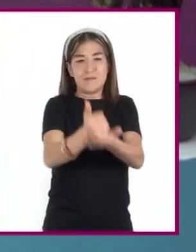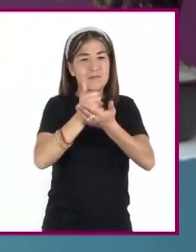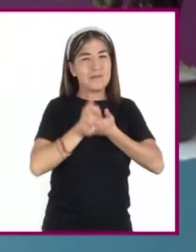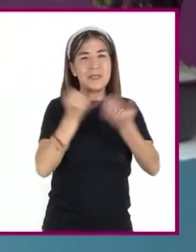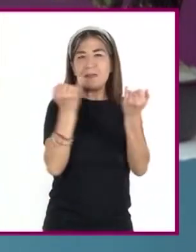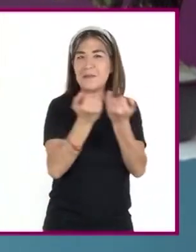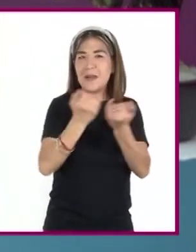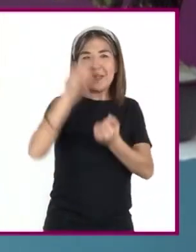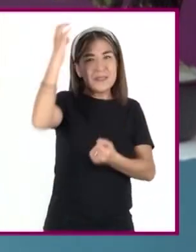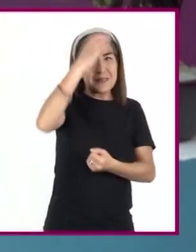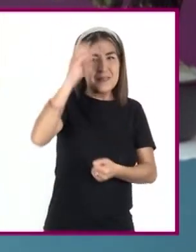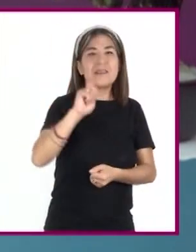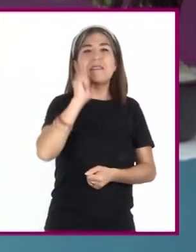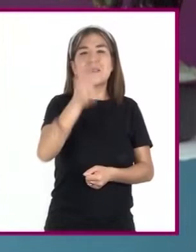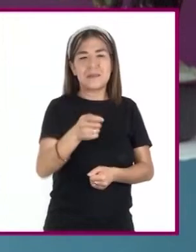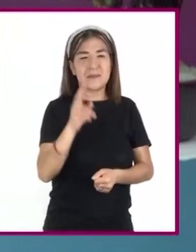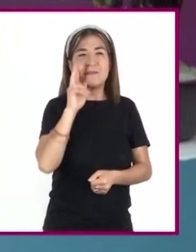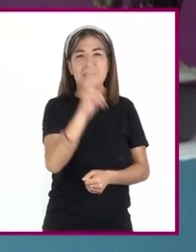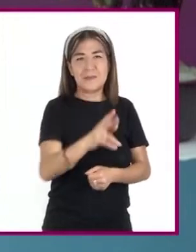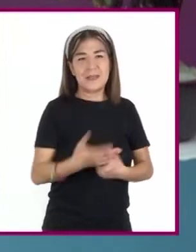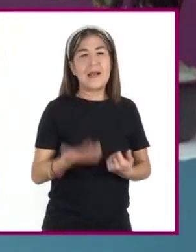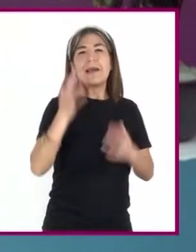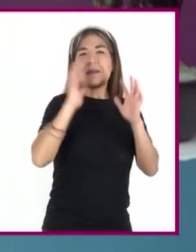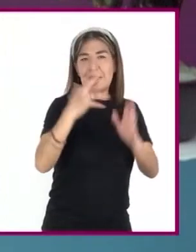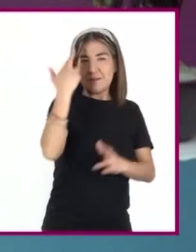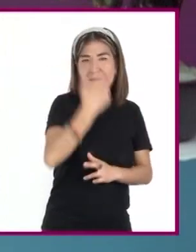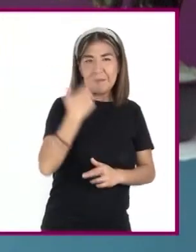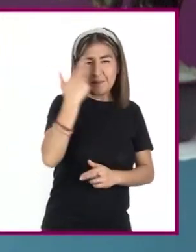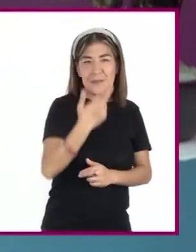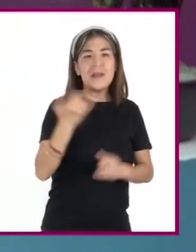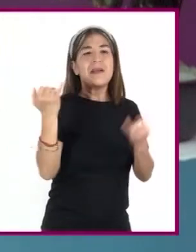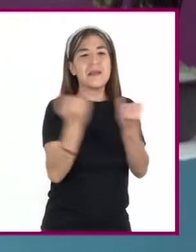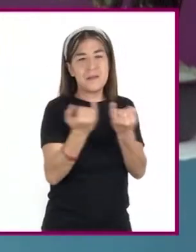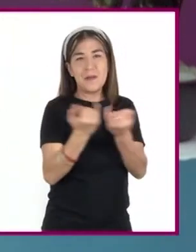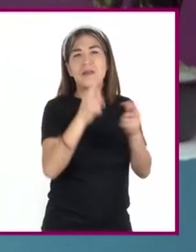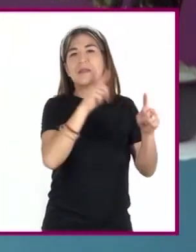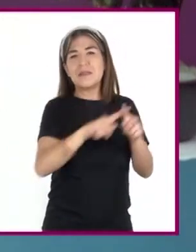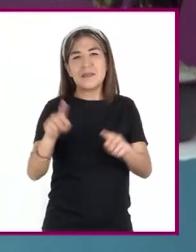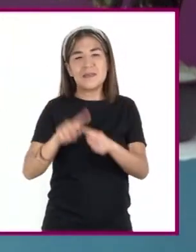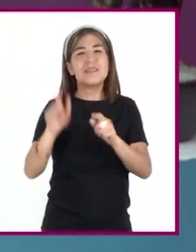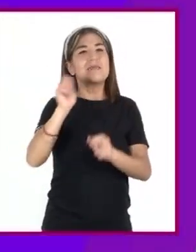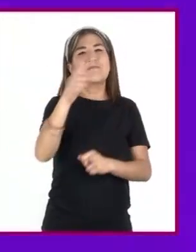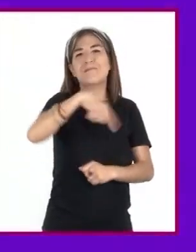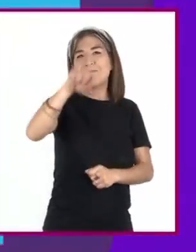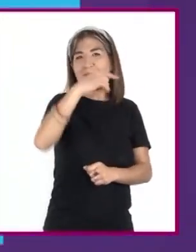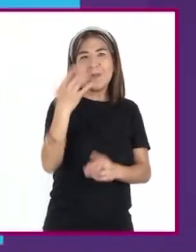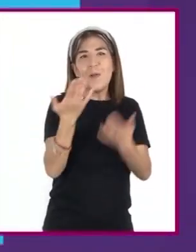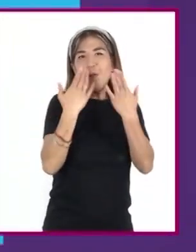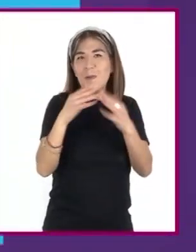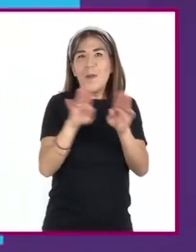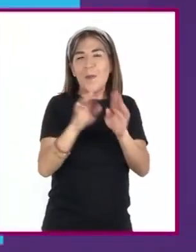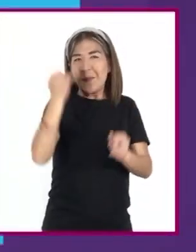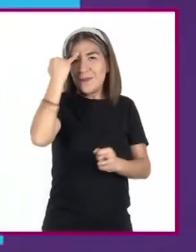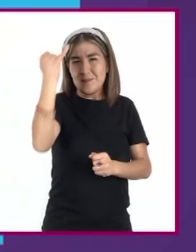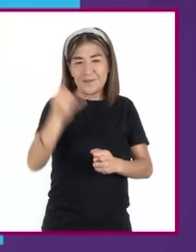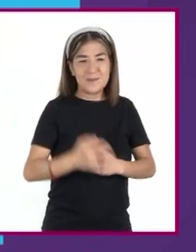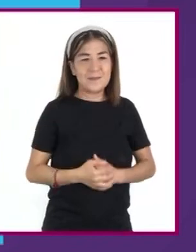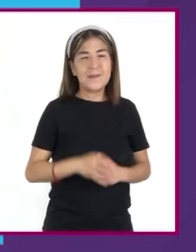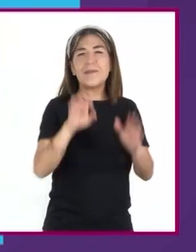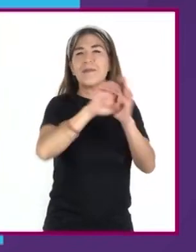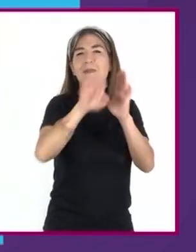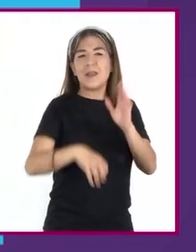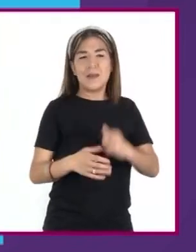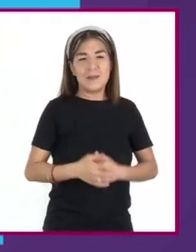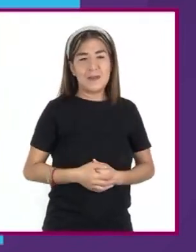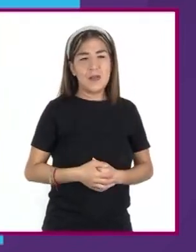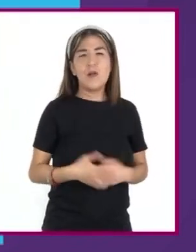en procesos como lo que hemos visto, revisado, pero también en muchos otros que no se imaginan. Por ejemplo, ¿cómo